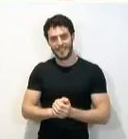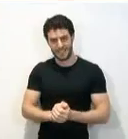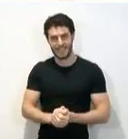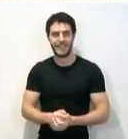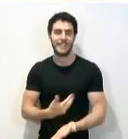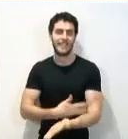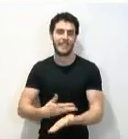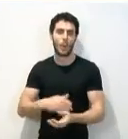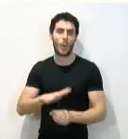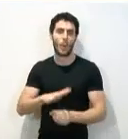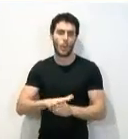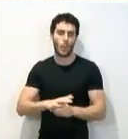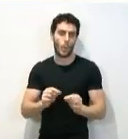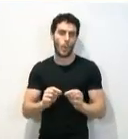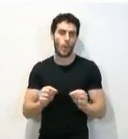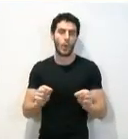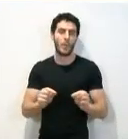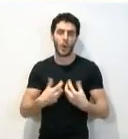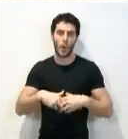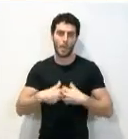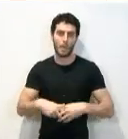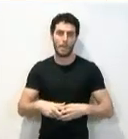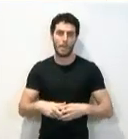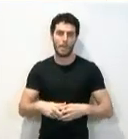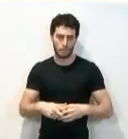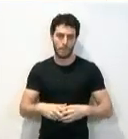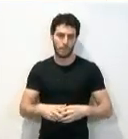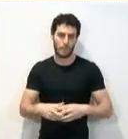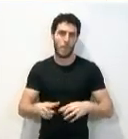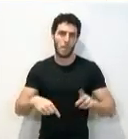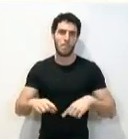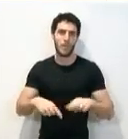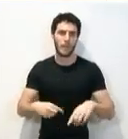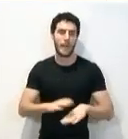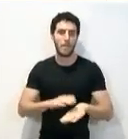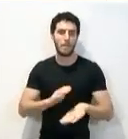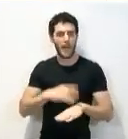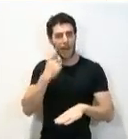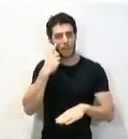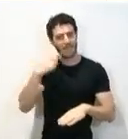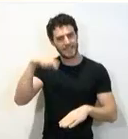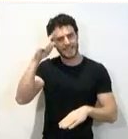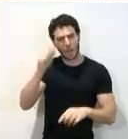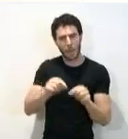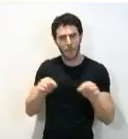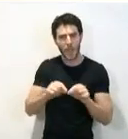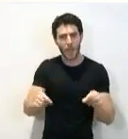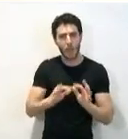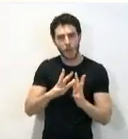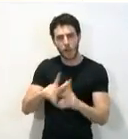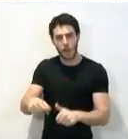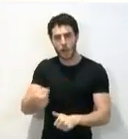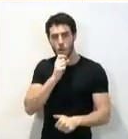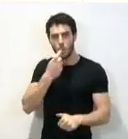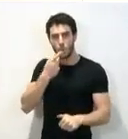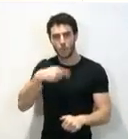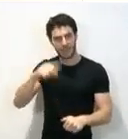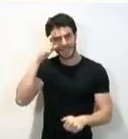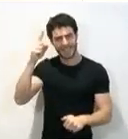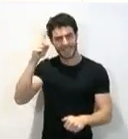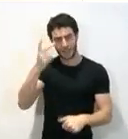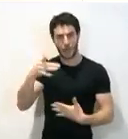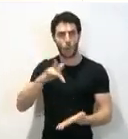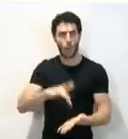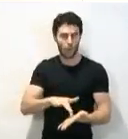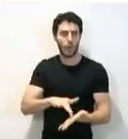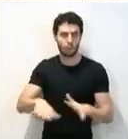portátil y, obtenido el resultado del INR, para establecer la pauta de medición y saber en qué momento tiene que actuar o no tiene que